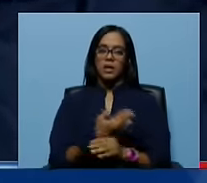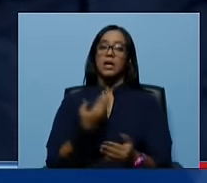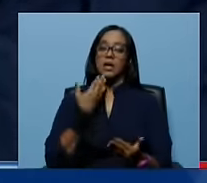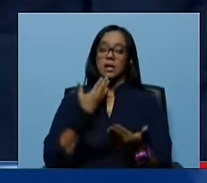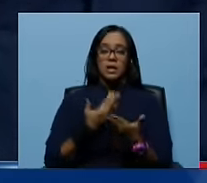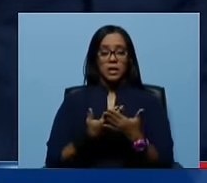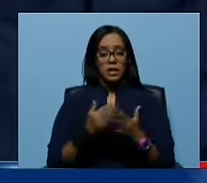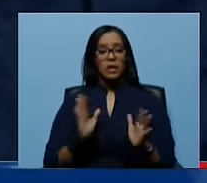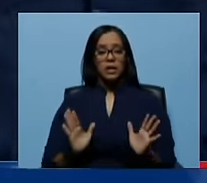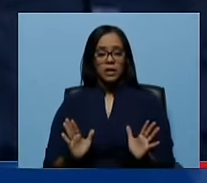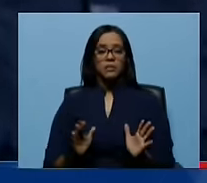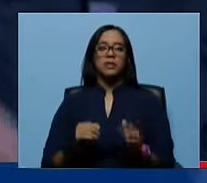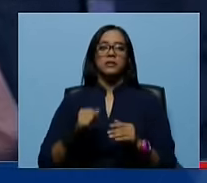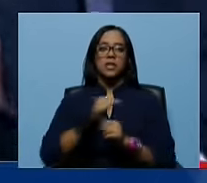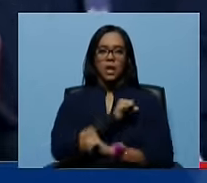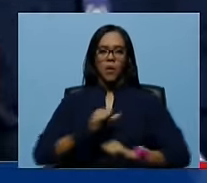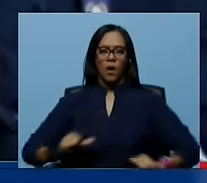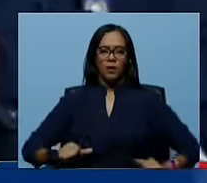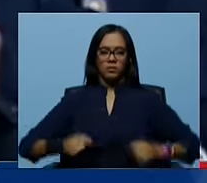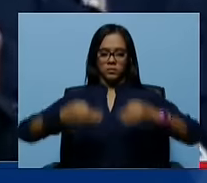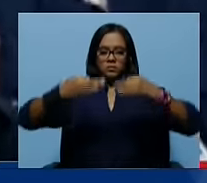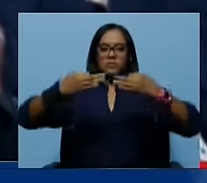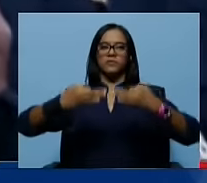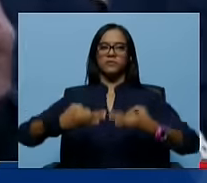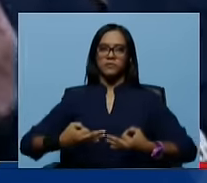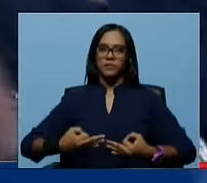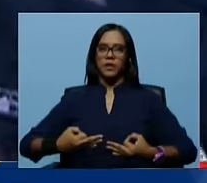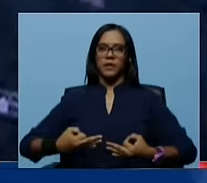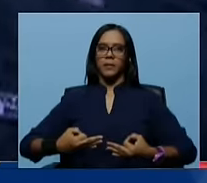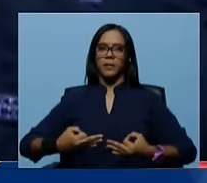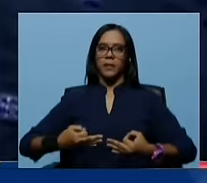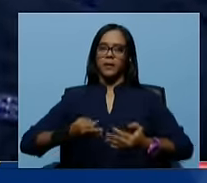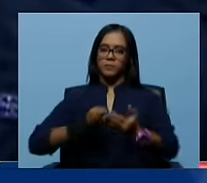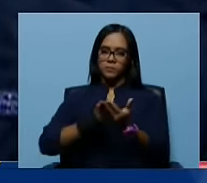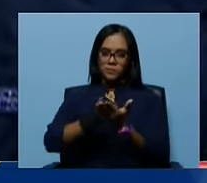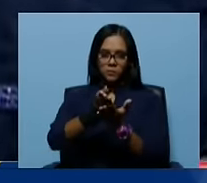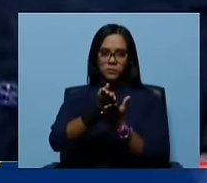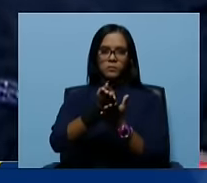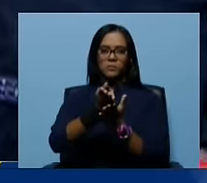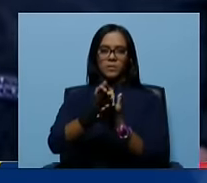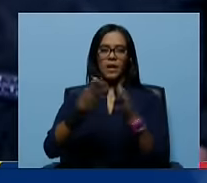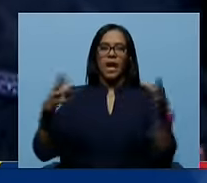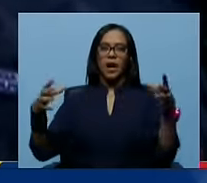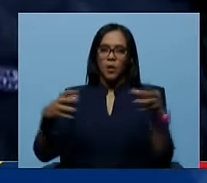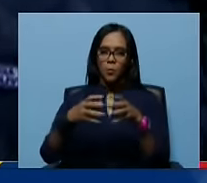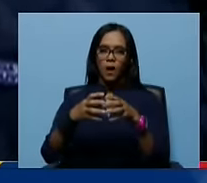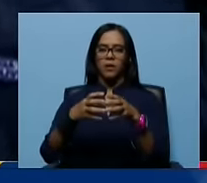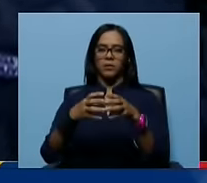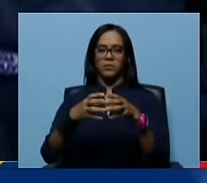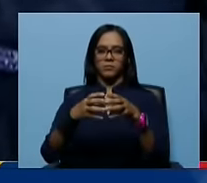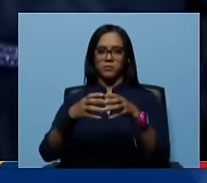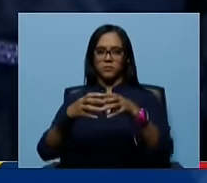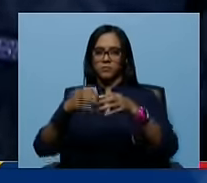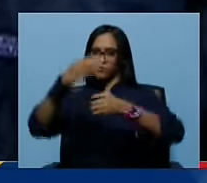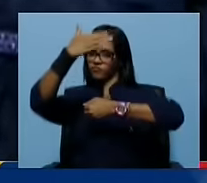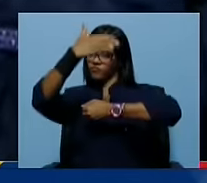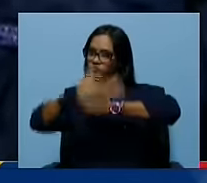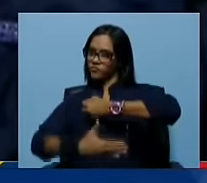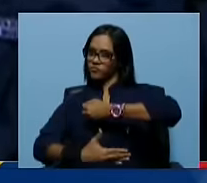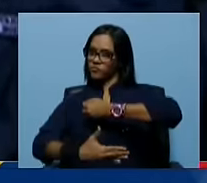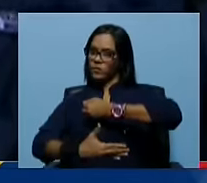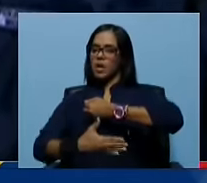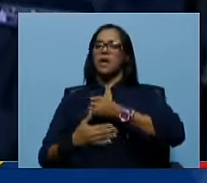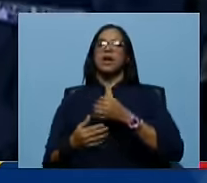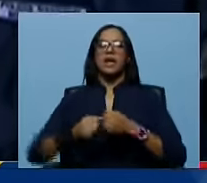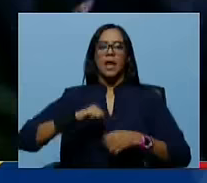Bolivariana se mantuvo firme, disciplinada, agrupada, y la Policía Nacional